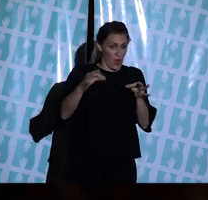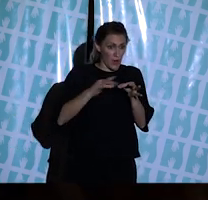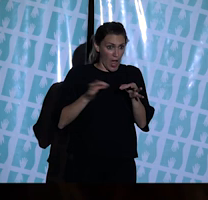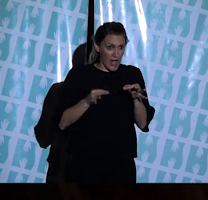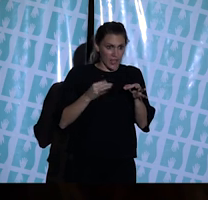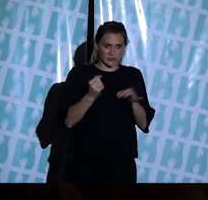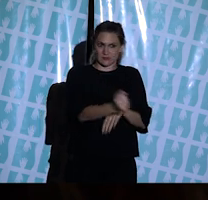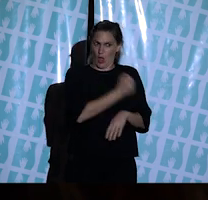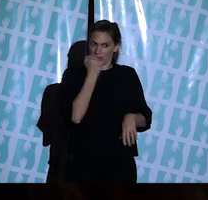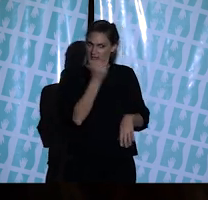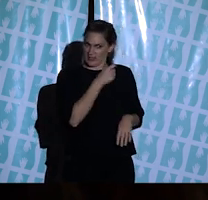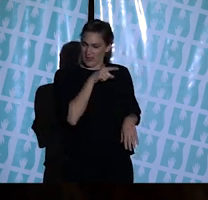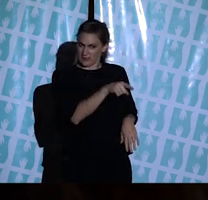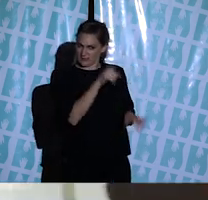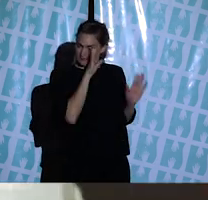son importantes.